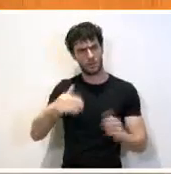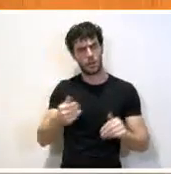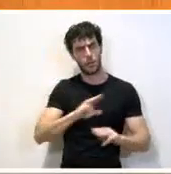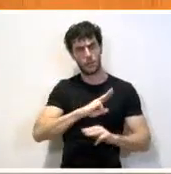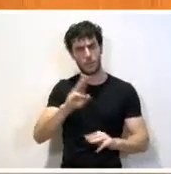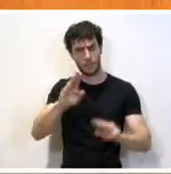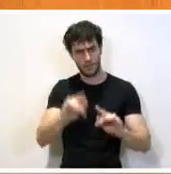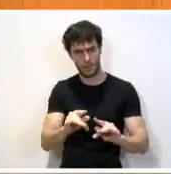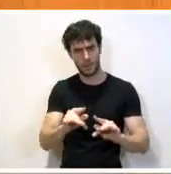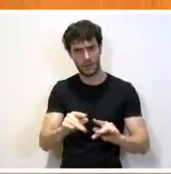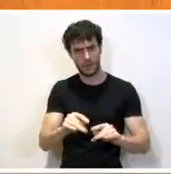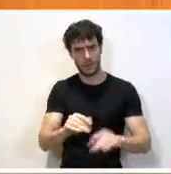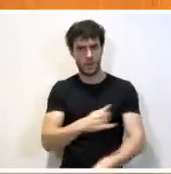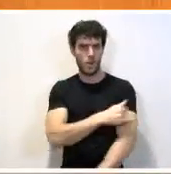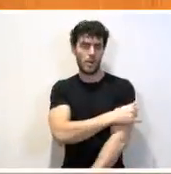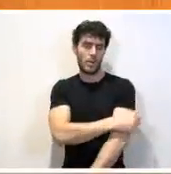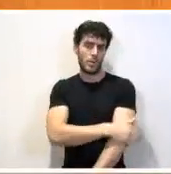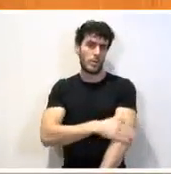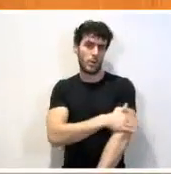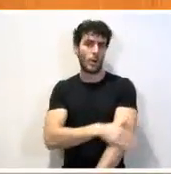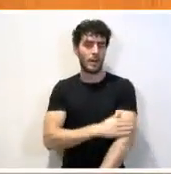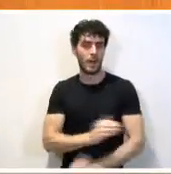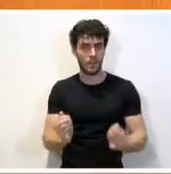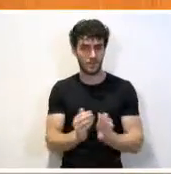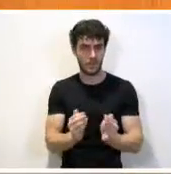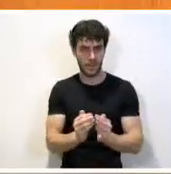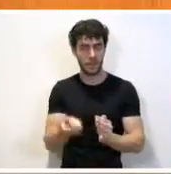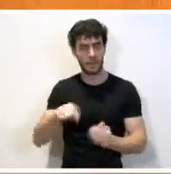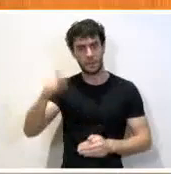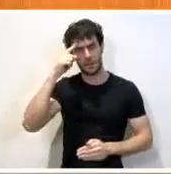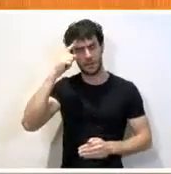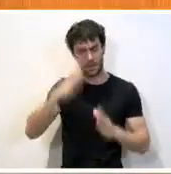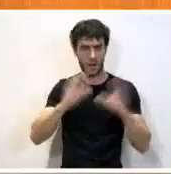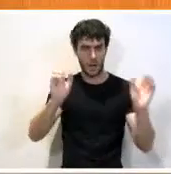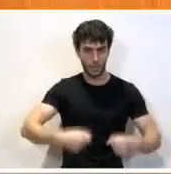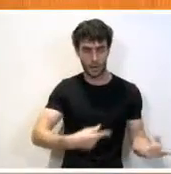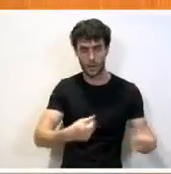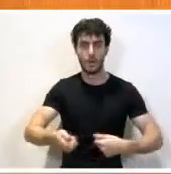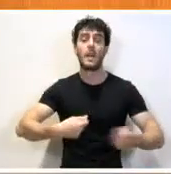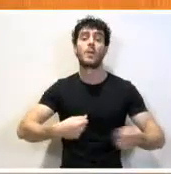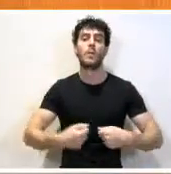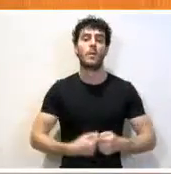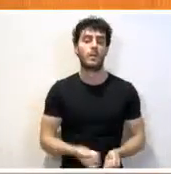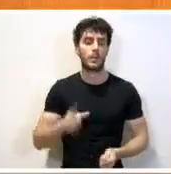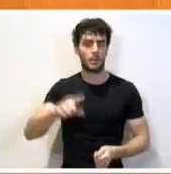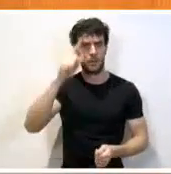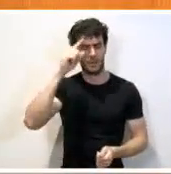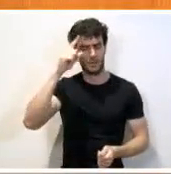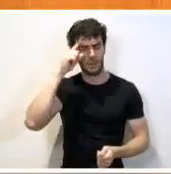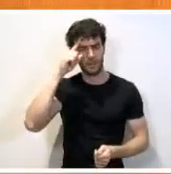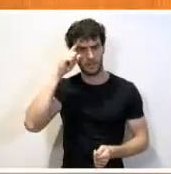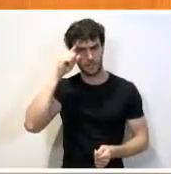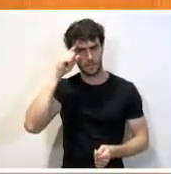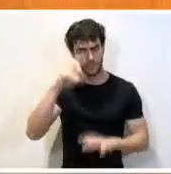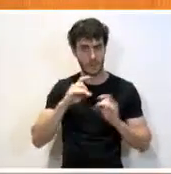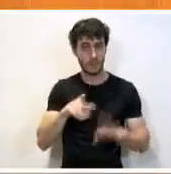sí, ha estado gobernando en minoría y sabe pues, de que hay que llegar a acuerdos y a negociaciones. Y también sabe usted, como miembro